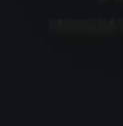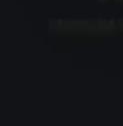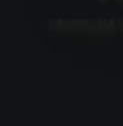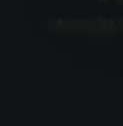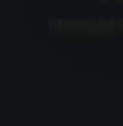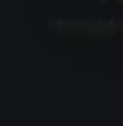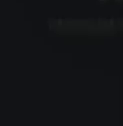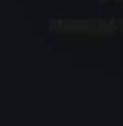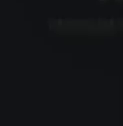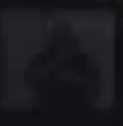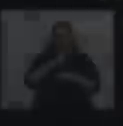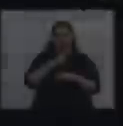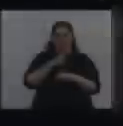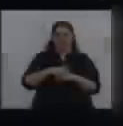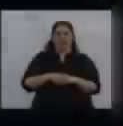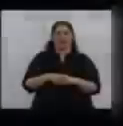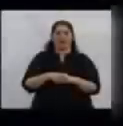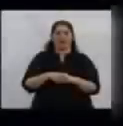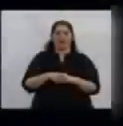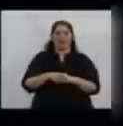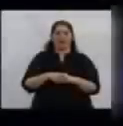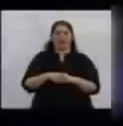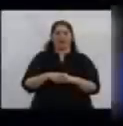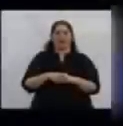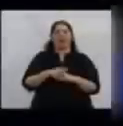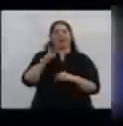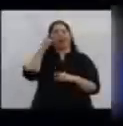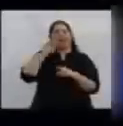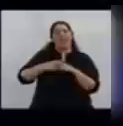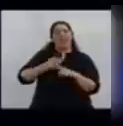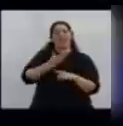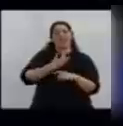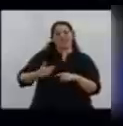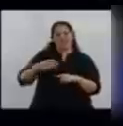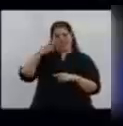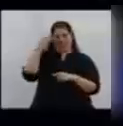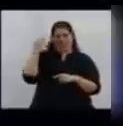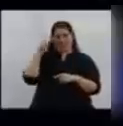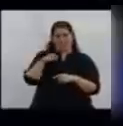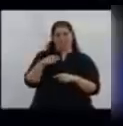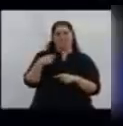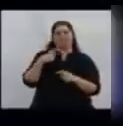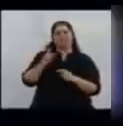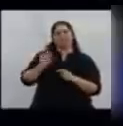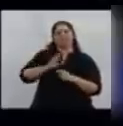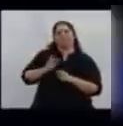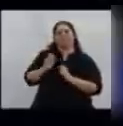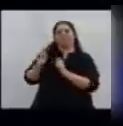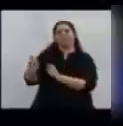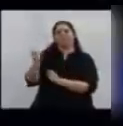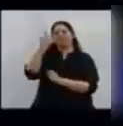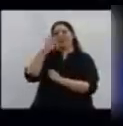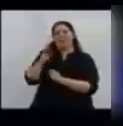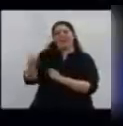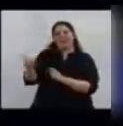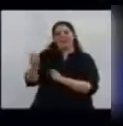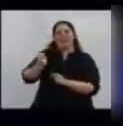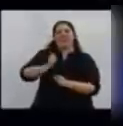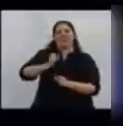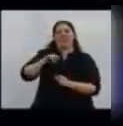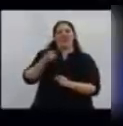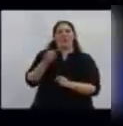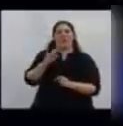con relación a Venezuela. Escuchemos a Macri. La expresidenta Kirchner condecoró con la Orden de San Martín al dictador